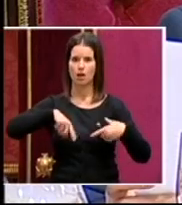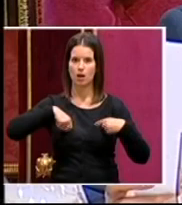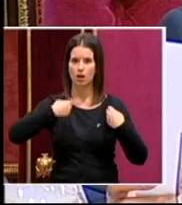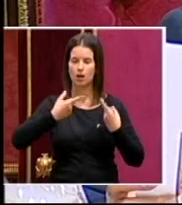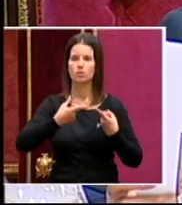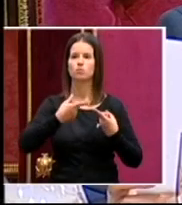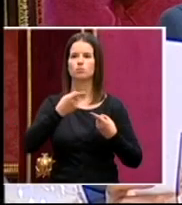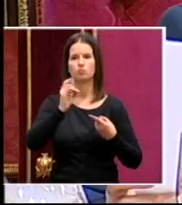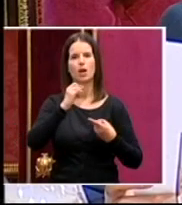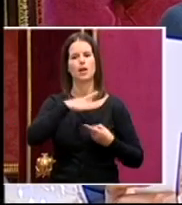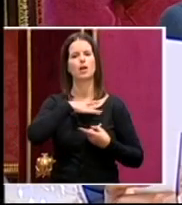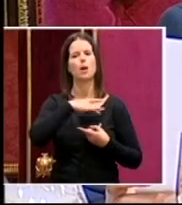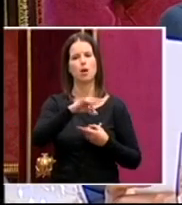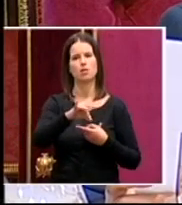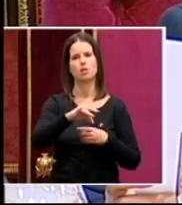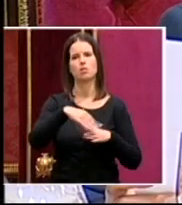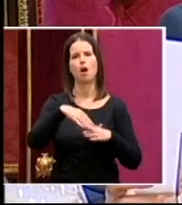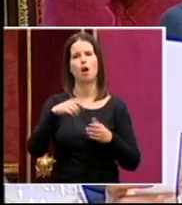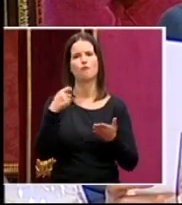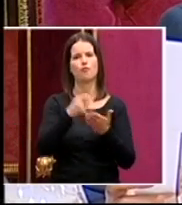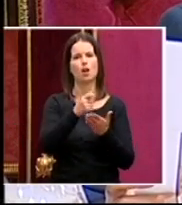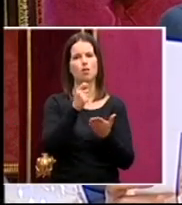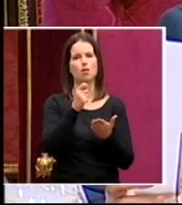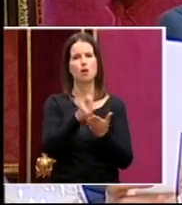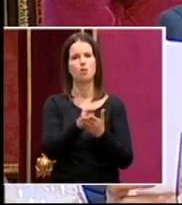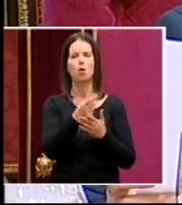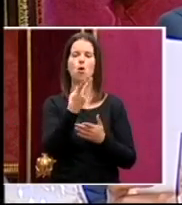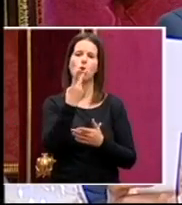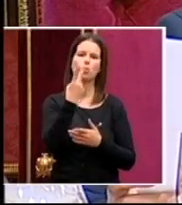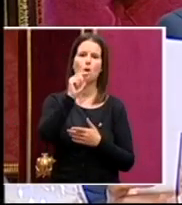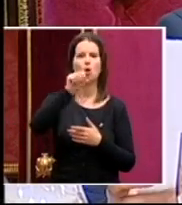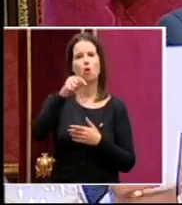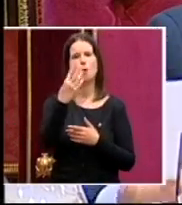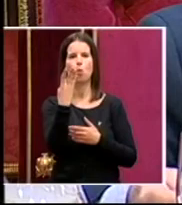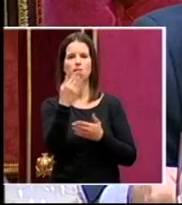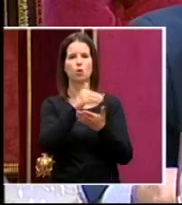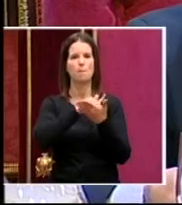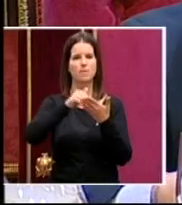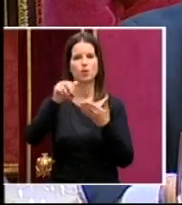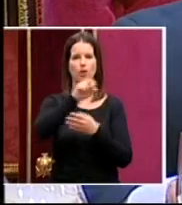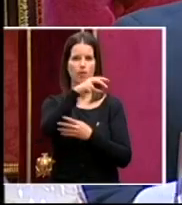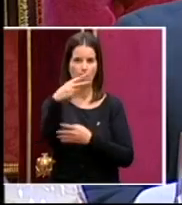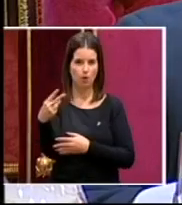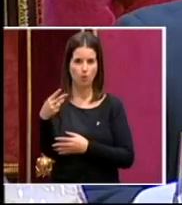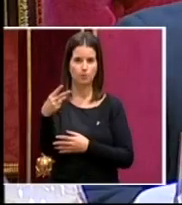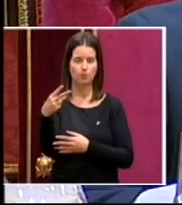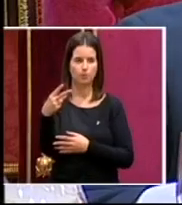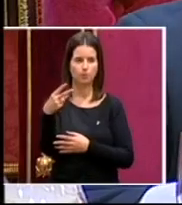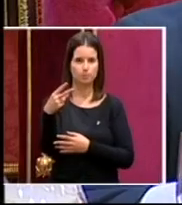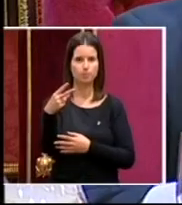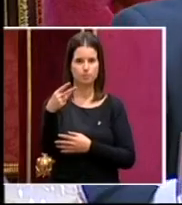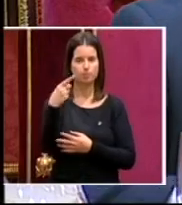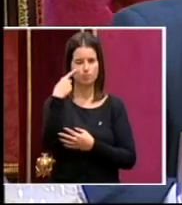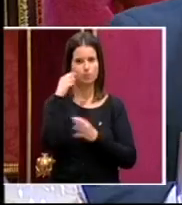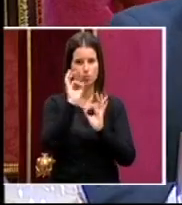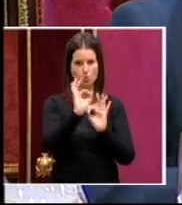una capacidad de financiación de en torno a 2,4 millones de euros, que obviamente